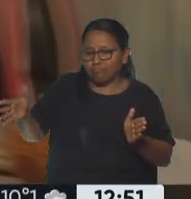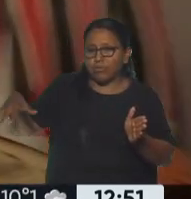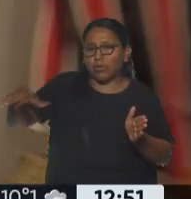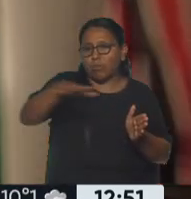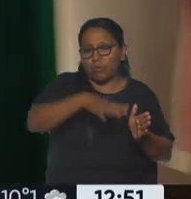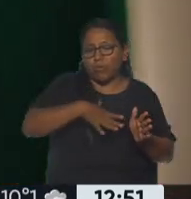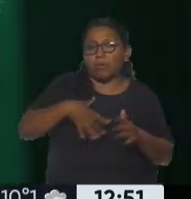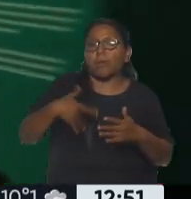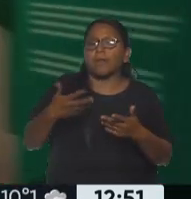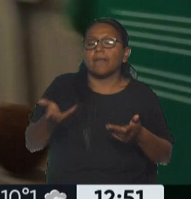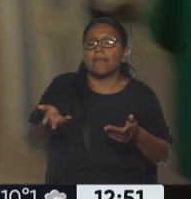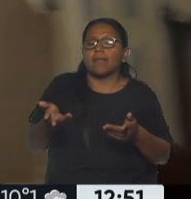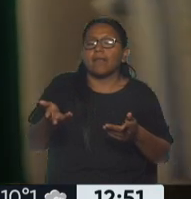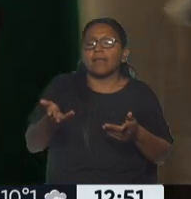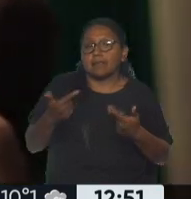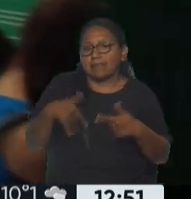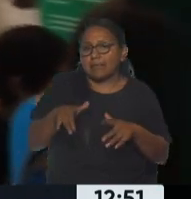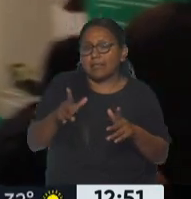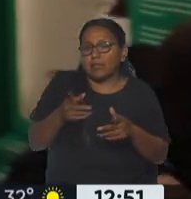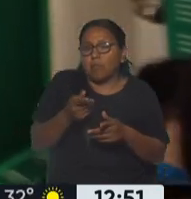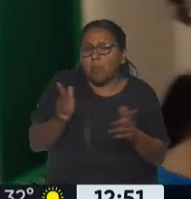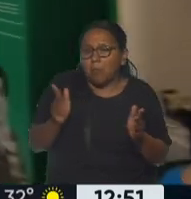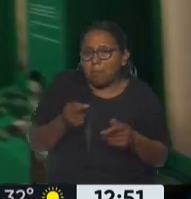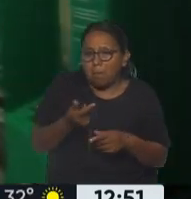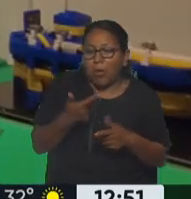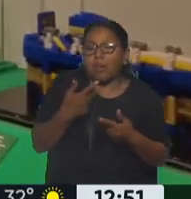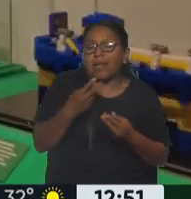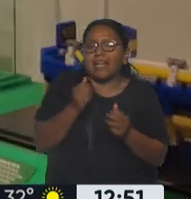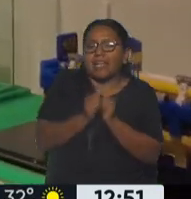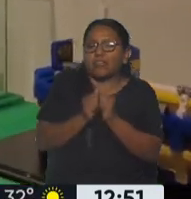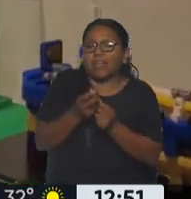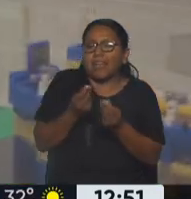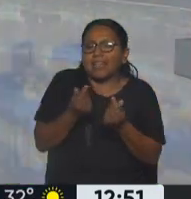dedicados a la muestra, pero siguen siendo pocos para contar una historia tan rica como la del fútbol argentino.